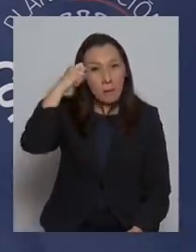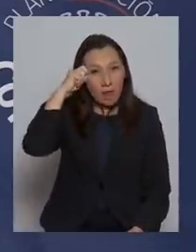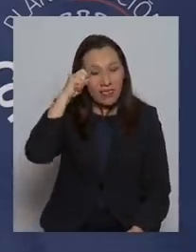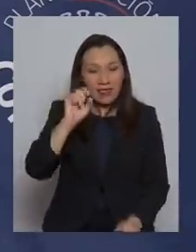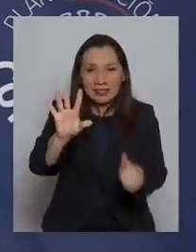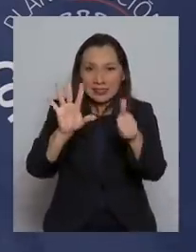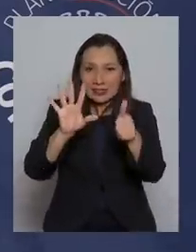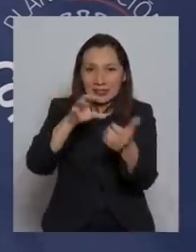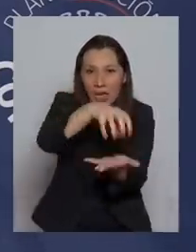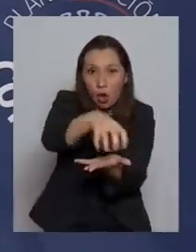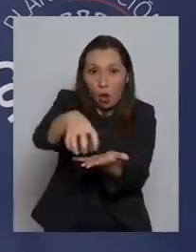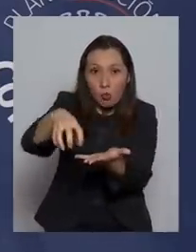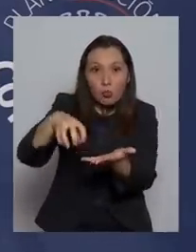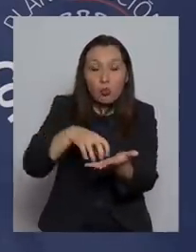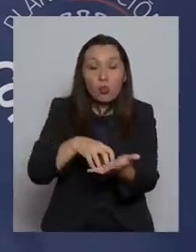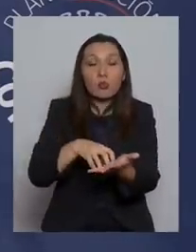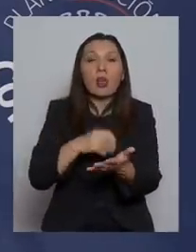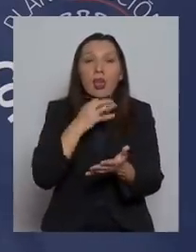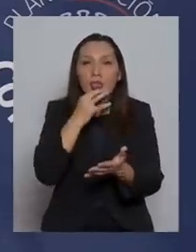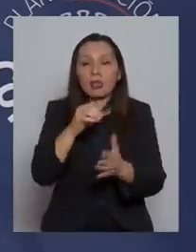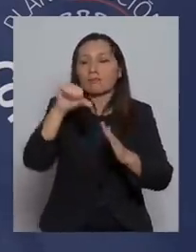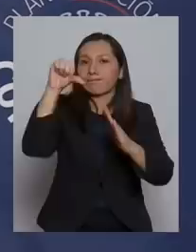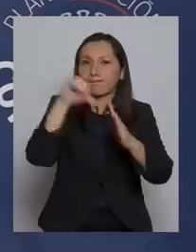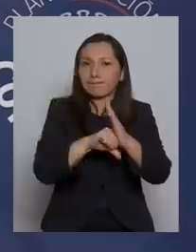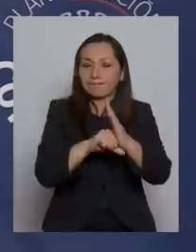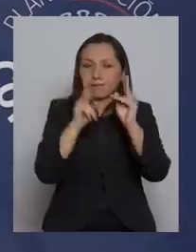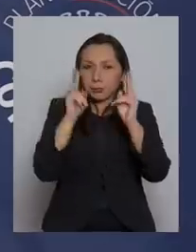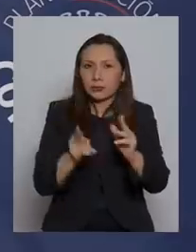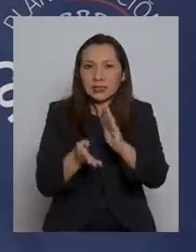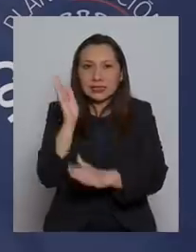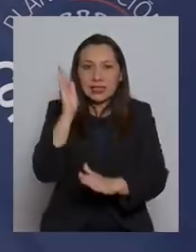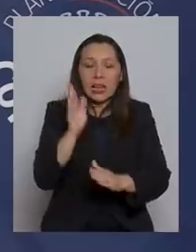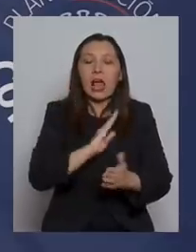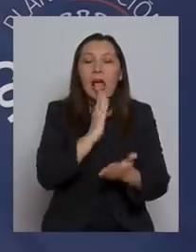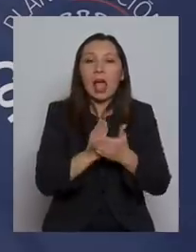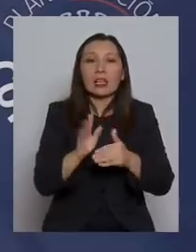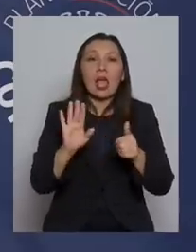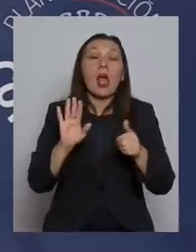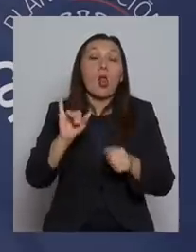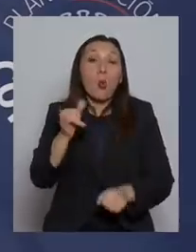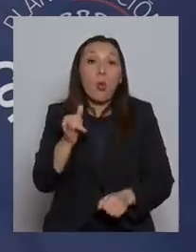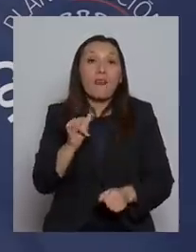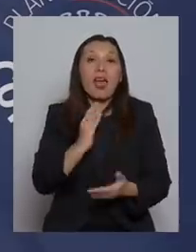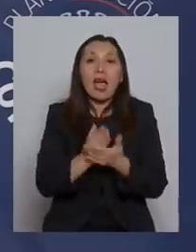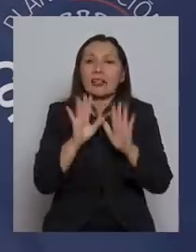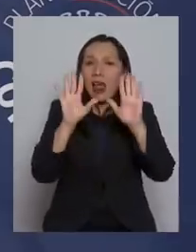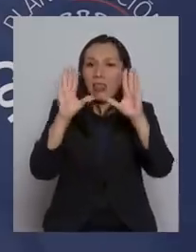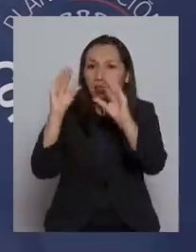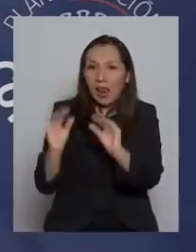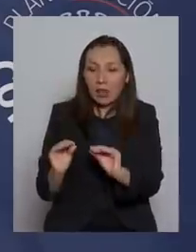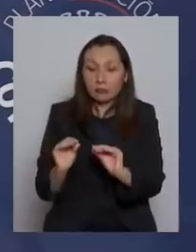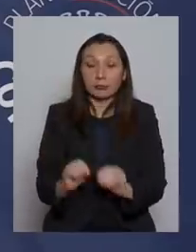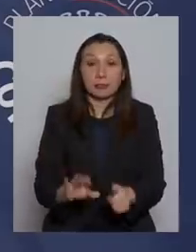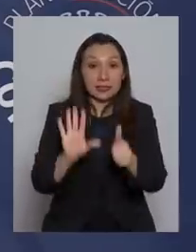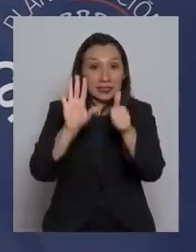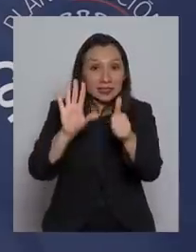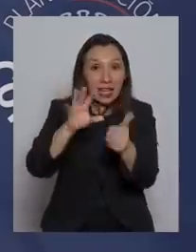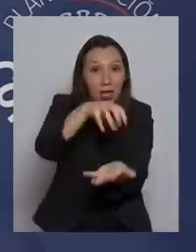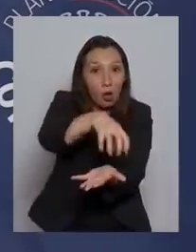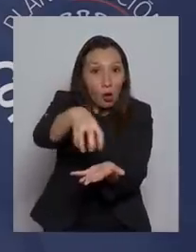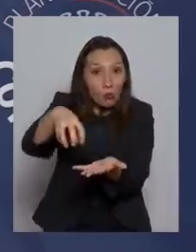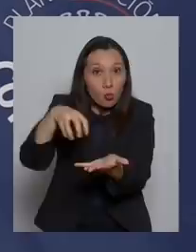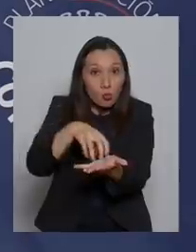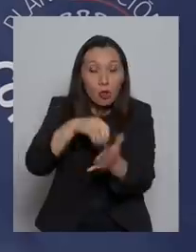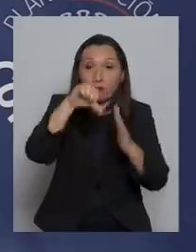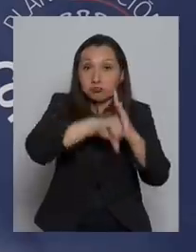Providencia. 6 comunas que están en cuarentena hasta este jueves a las 22 horas. En estas comunas,